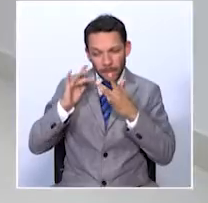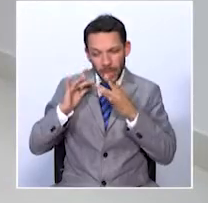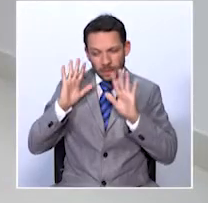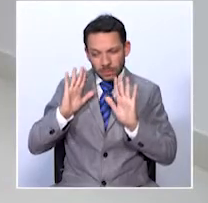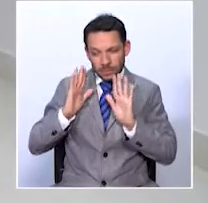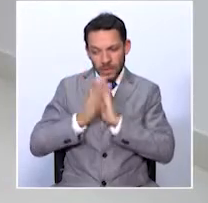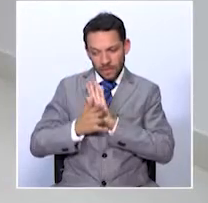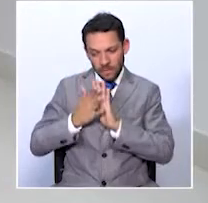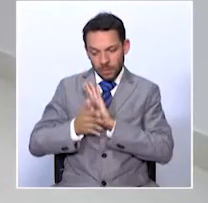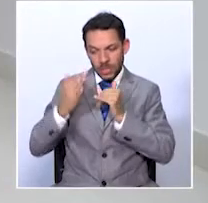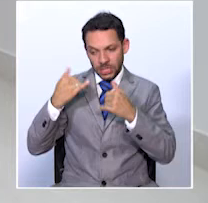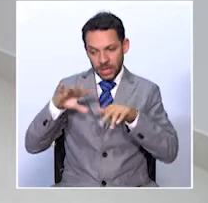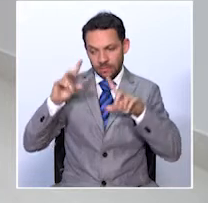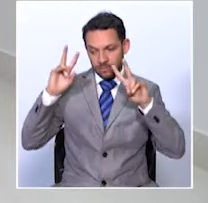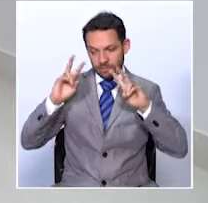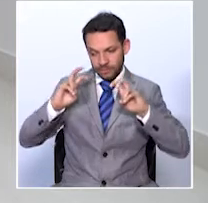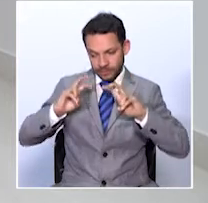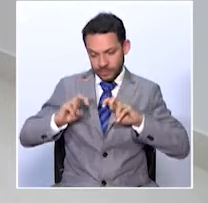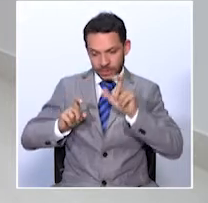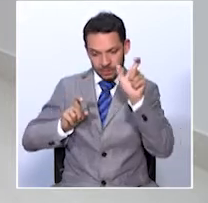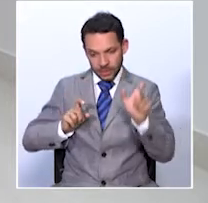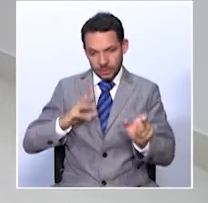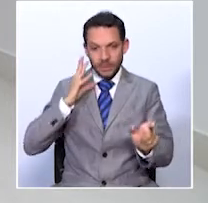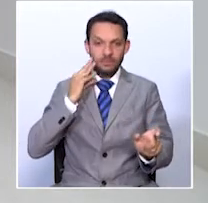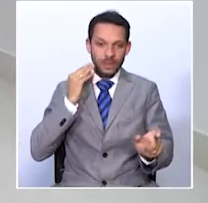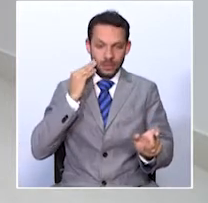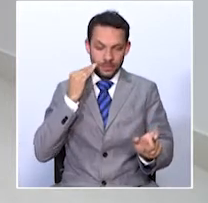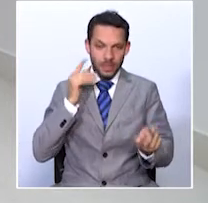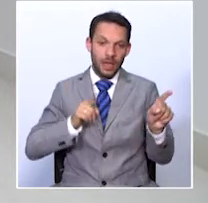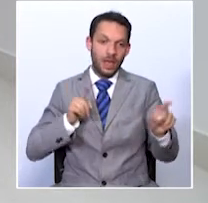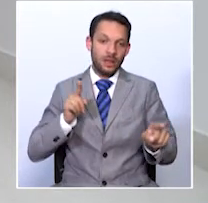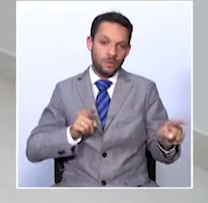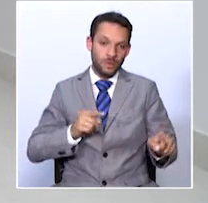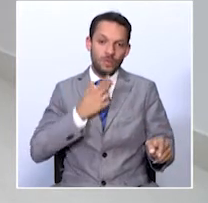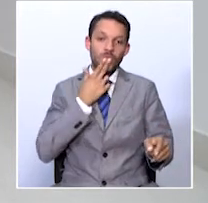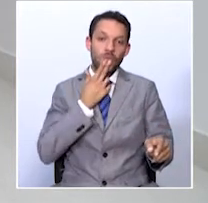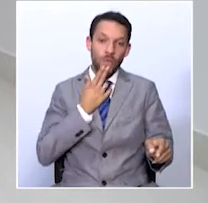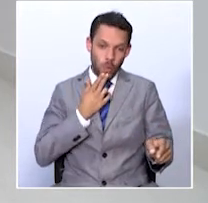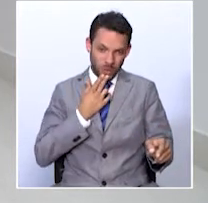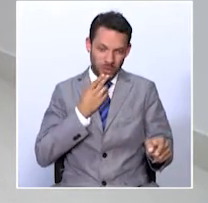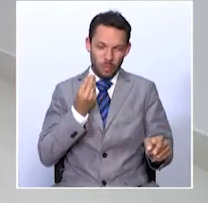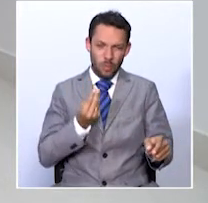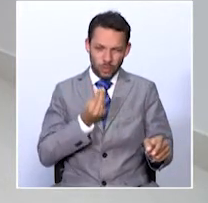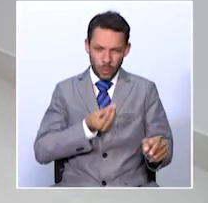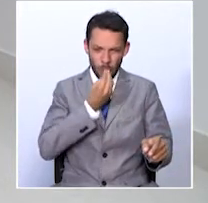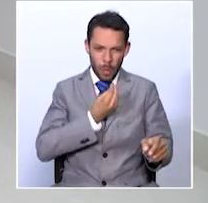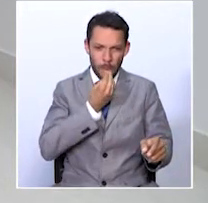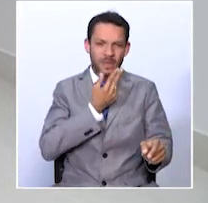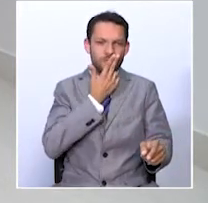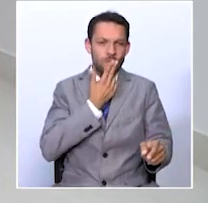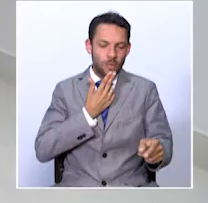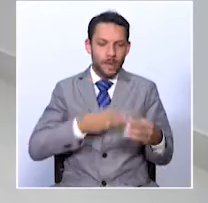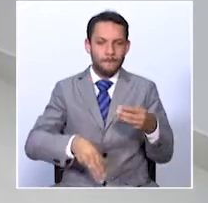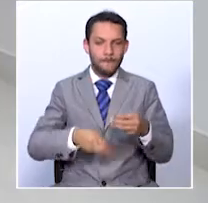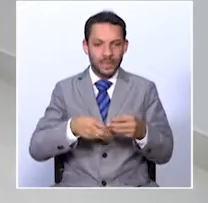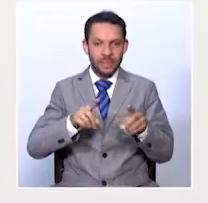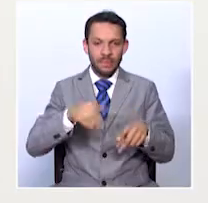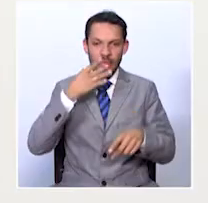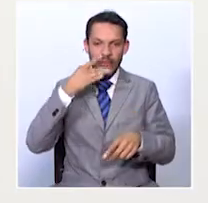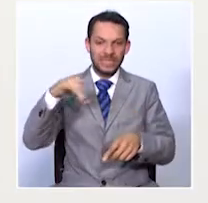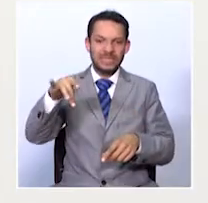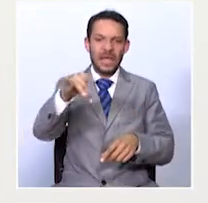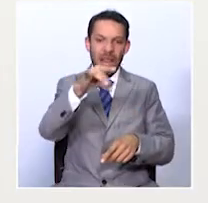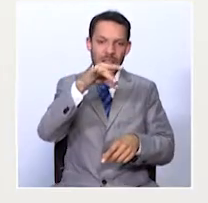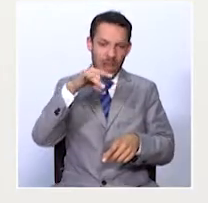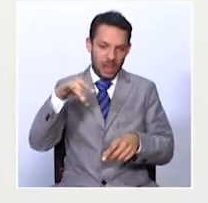las personas que han investigado. El azúcar, obviamente, en exceso. La sal, también en exceso, pero claro